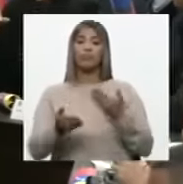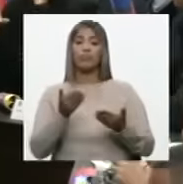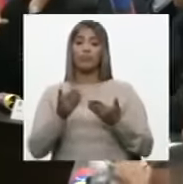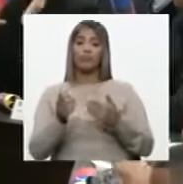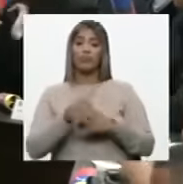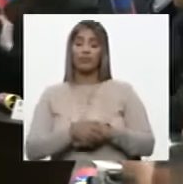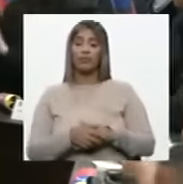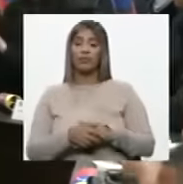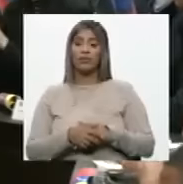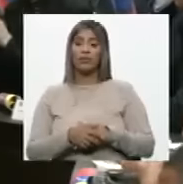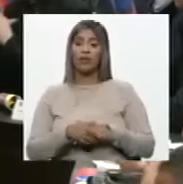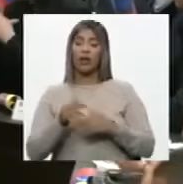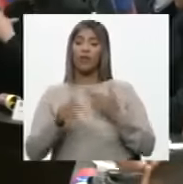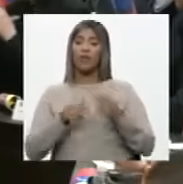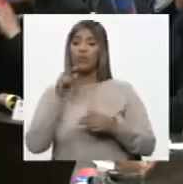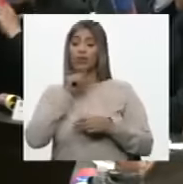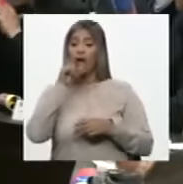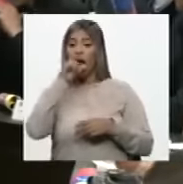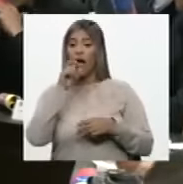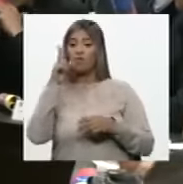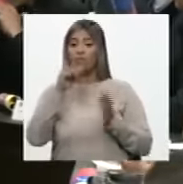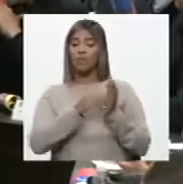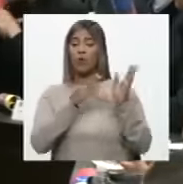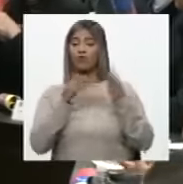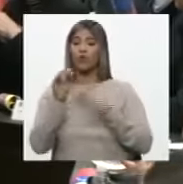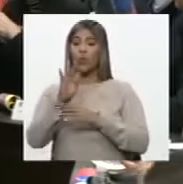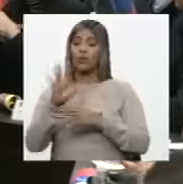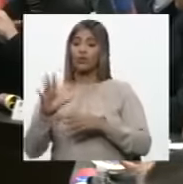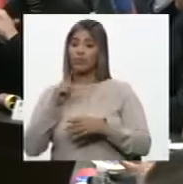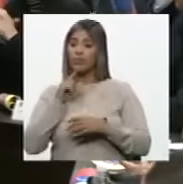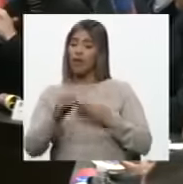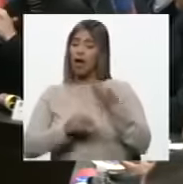con la revolución de octubre de 1945 y